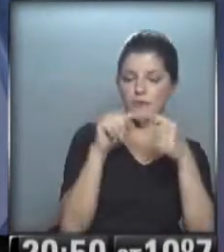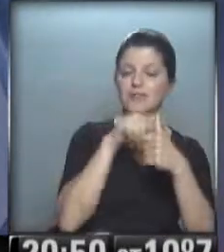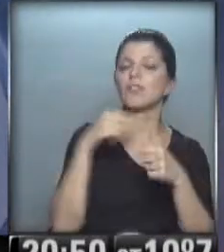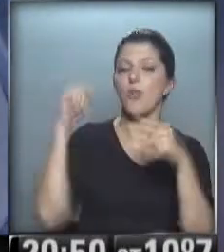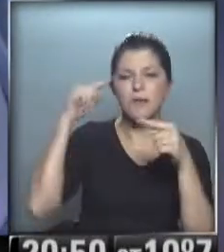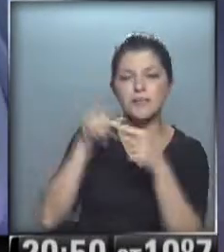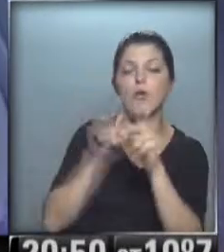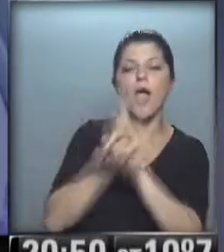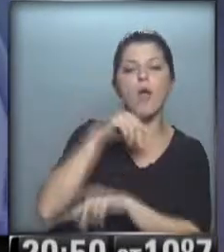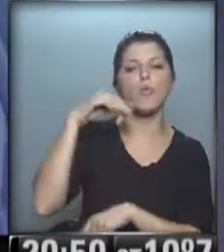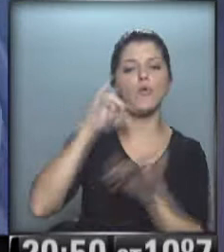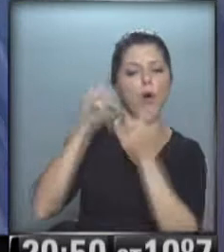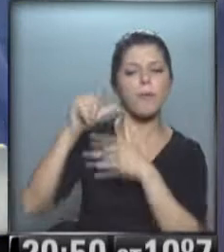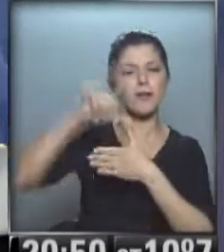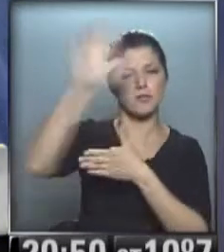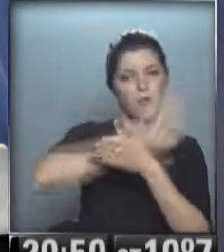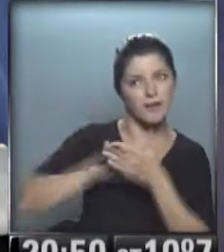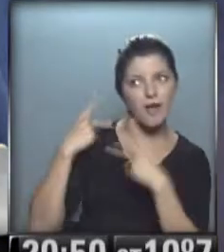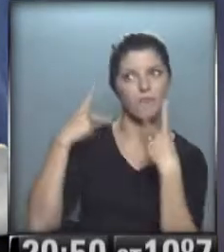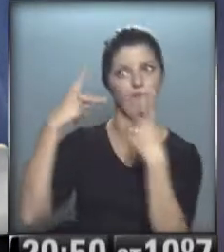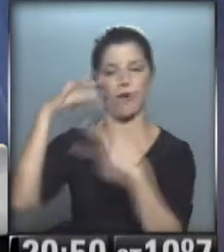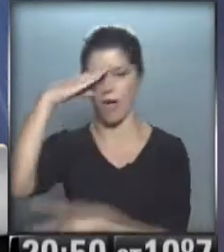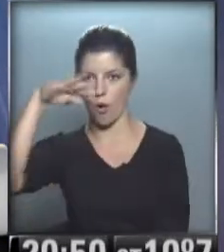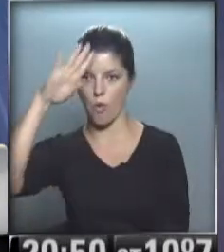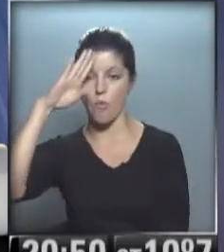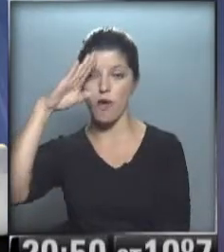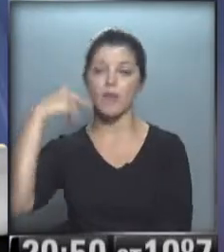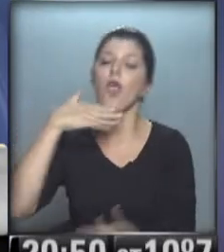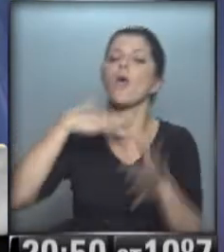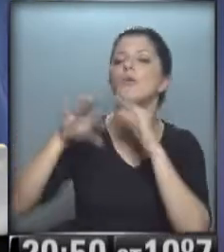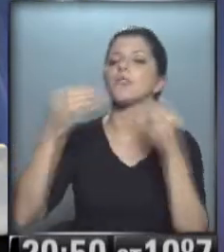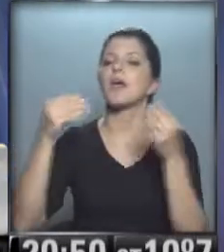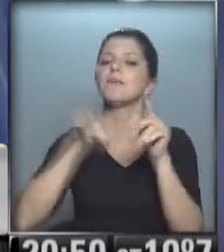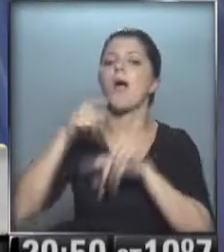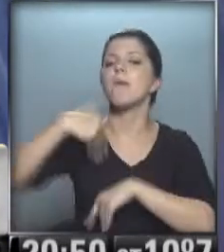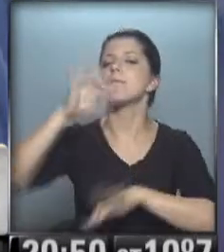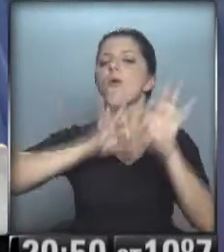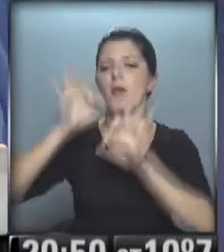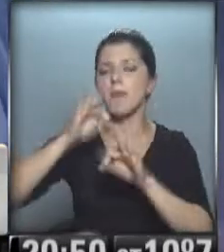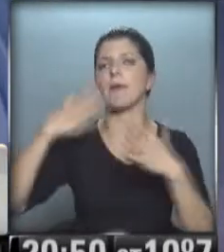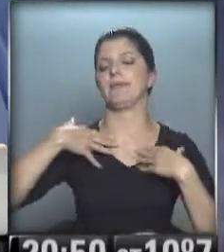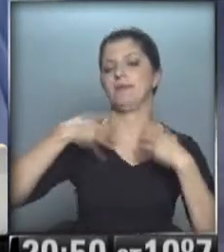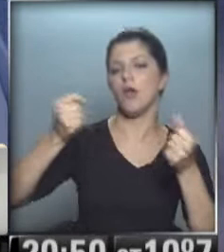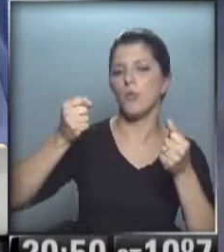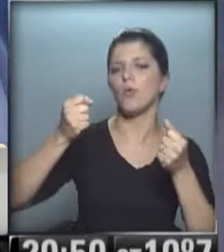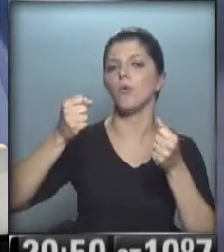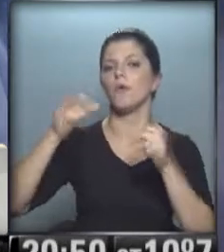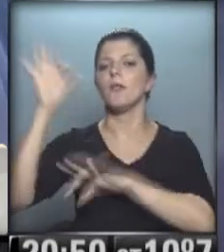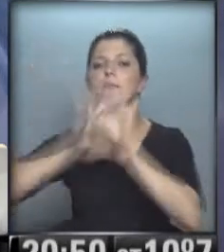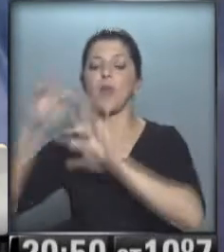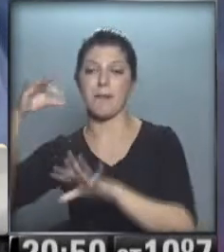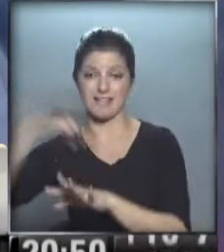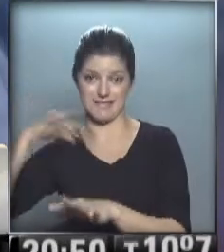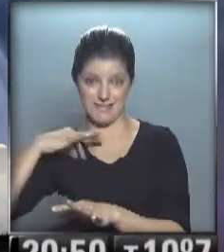algunos jóvenes latinoamericanos a Cuba con la excusa de que iban a armar todo tipo de programas de salud, programas